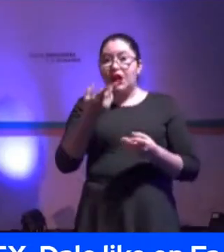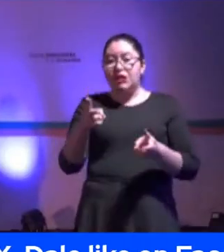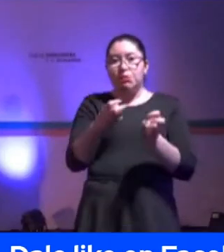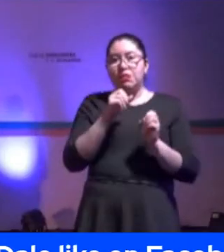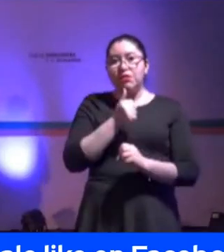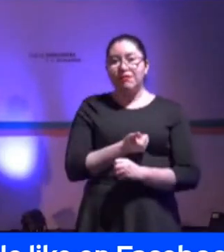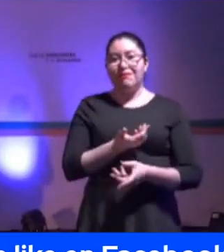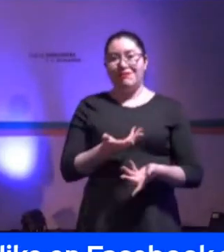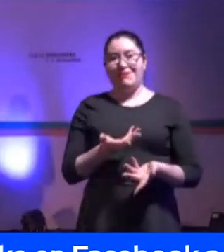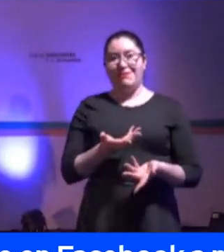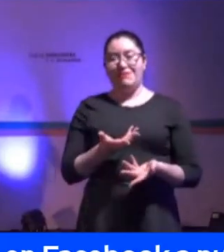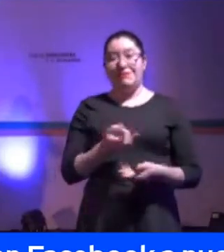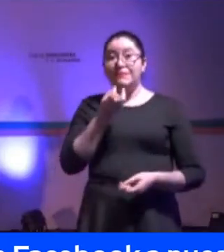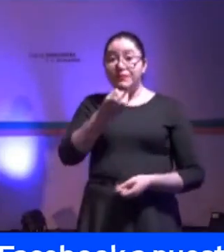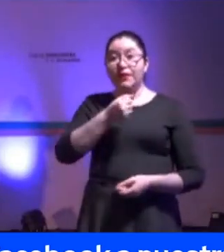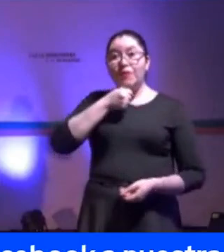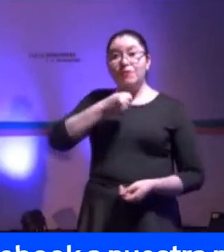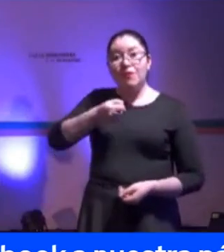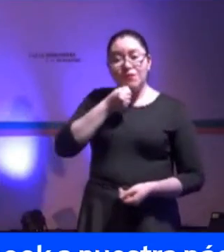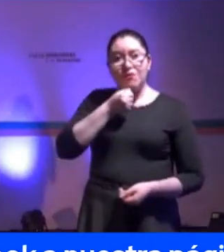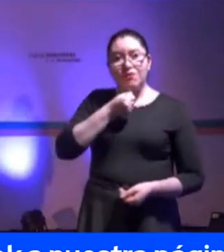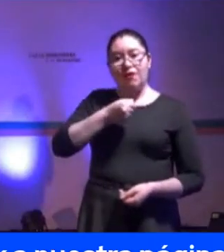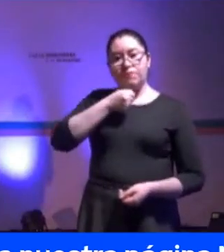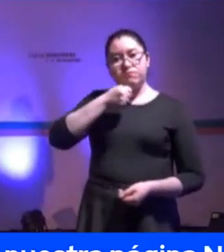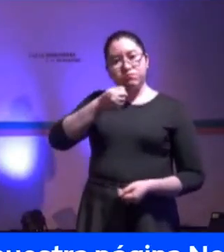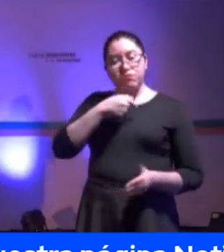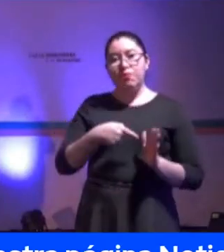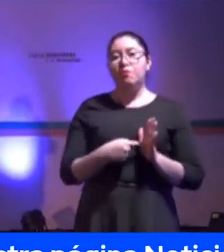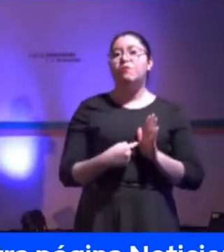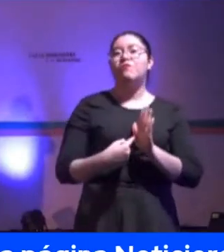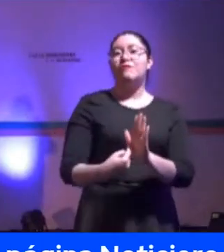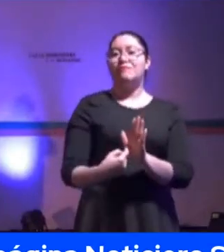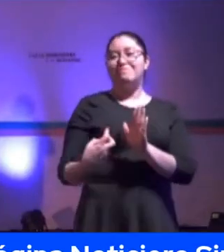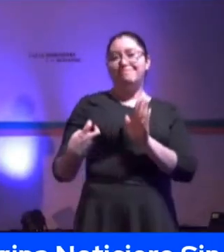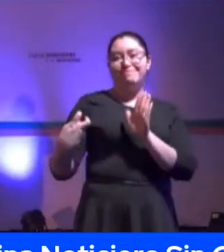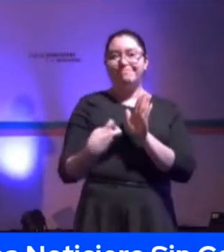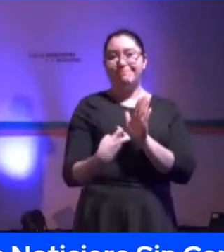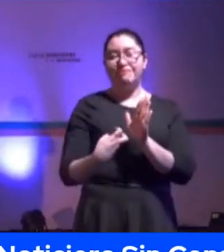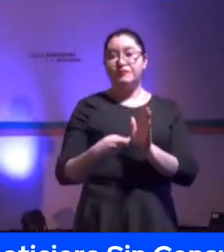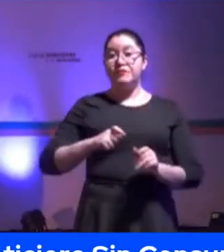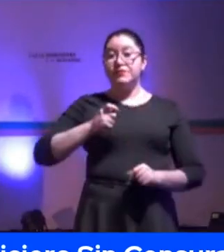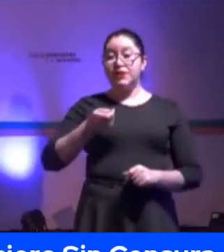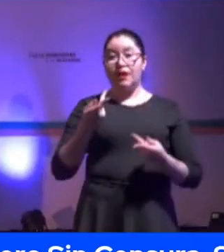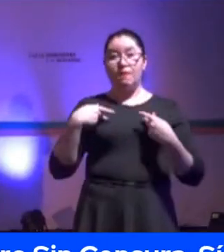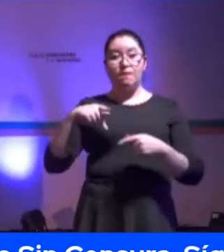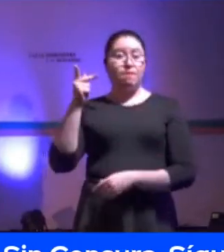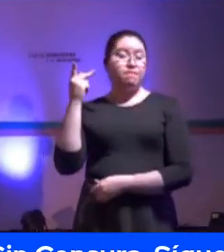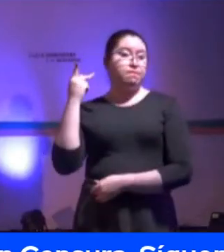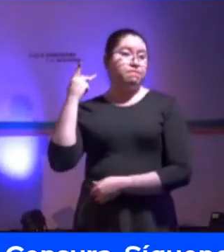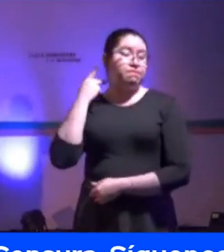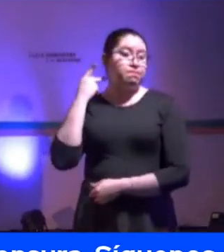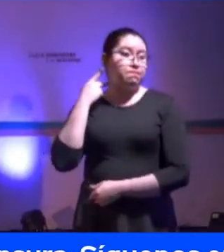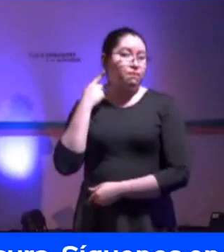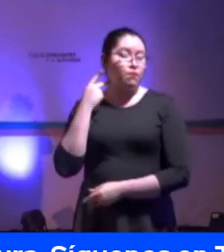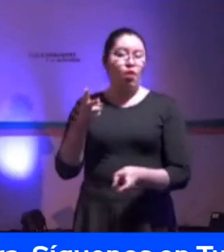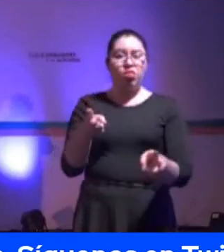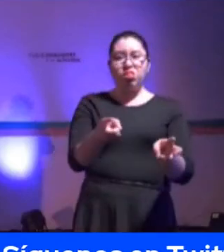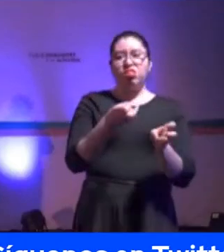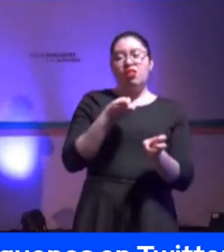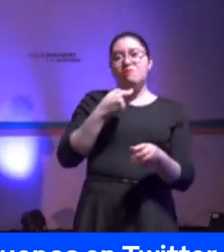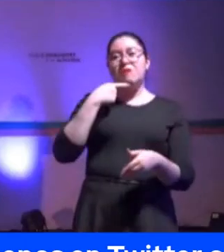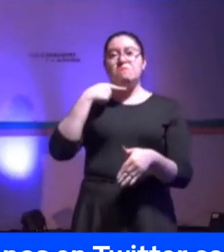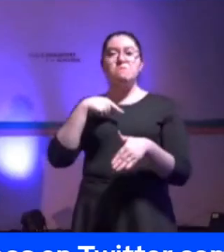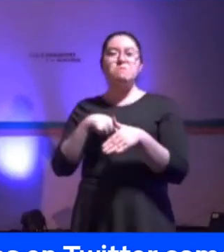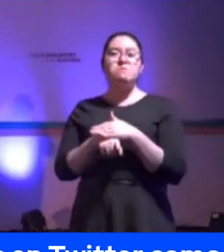el periodismo. Para eso está el periodismo. Porque el político que roba, estafa, miente